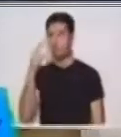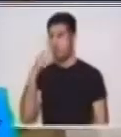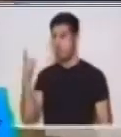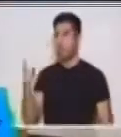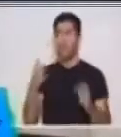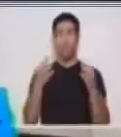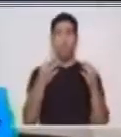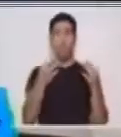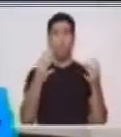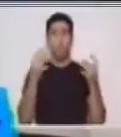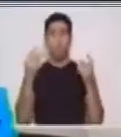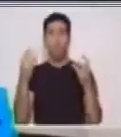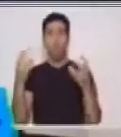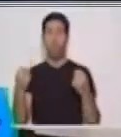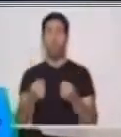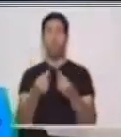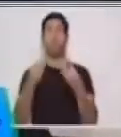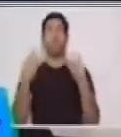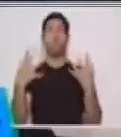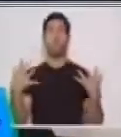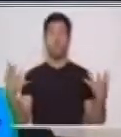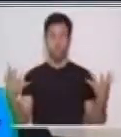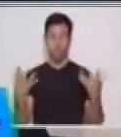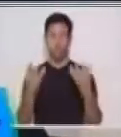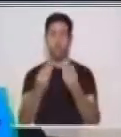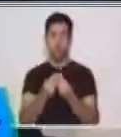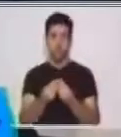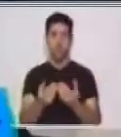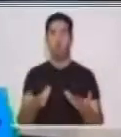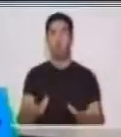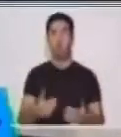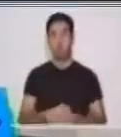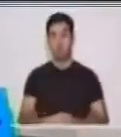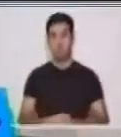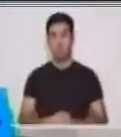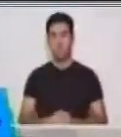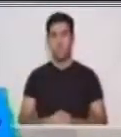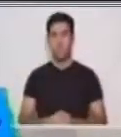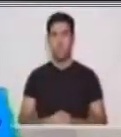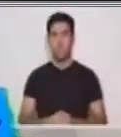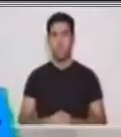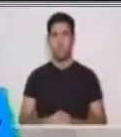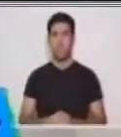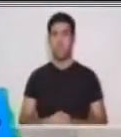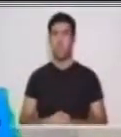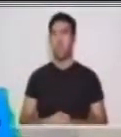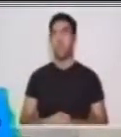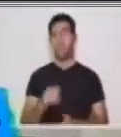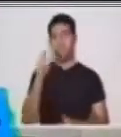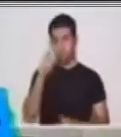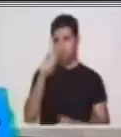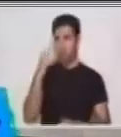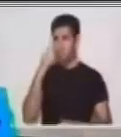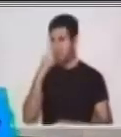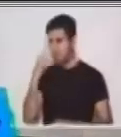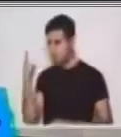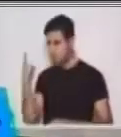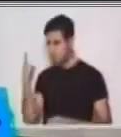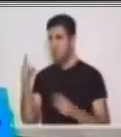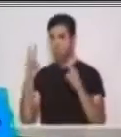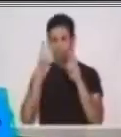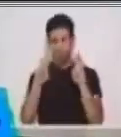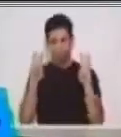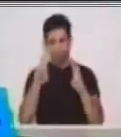Quiero que analices, que pienses cuántas aristas. Entonces, esto te lo dejo de tarea, que analices cuántas aristas